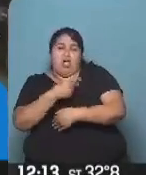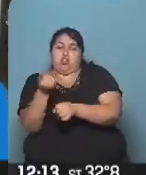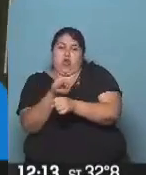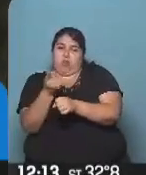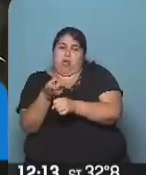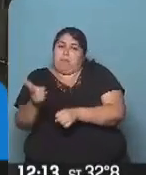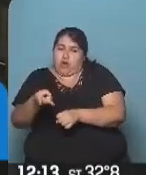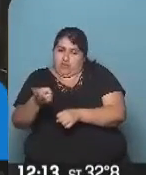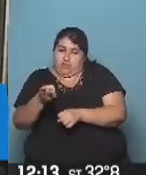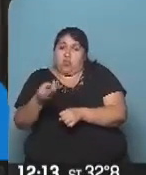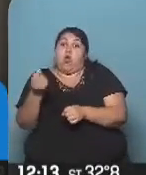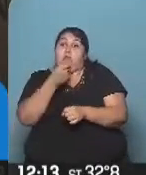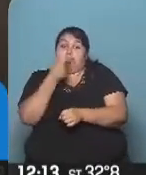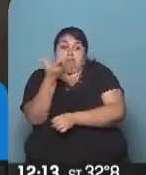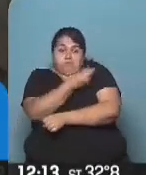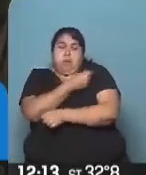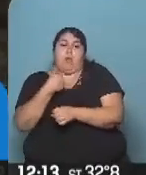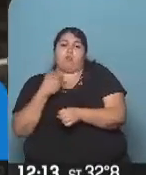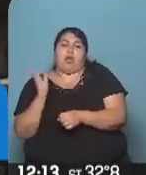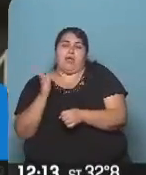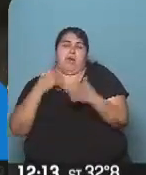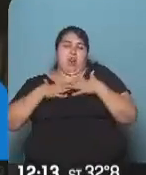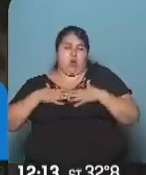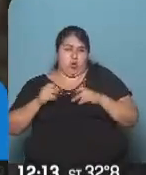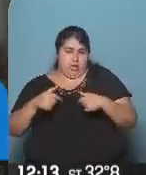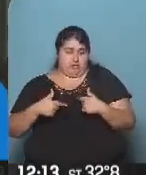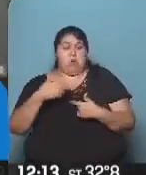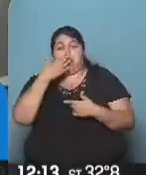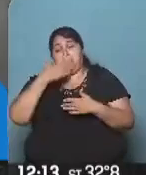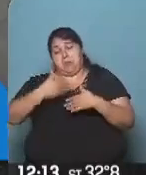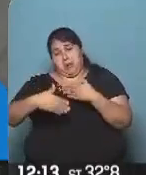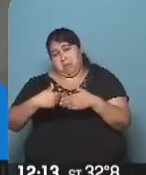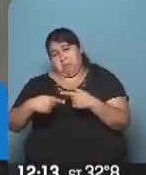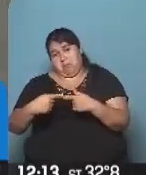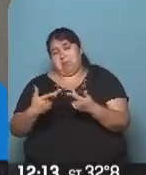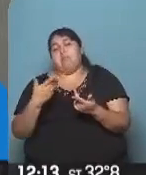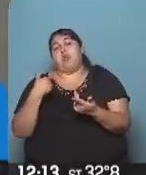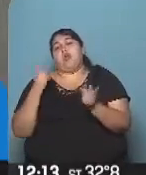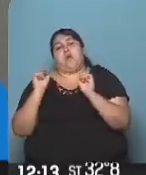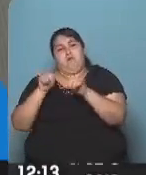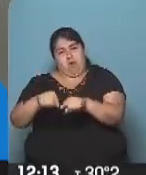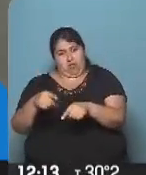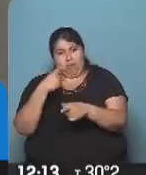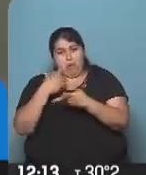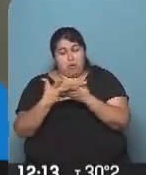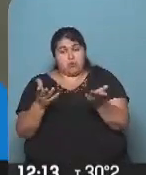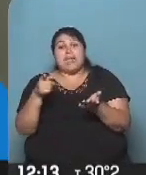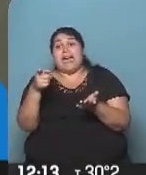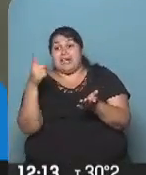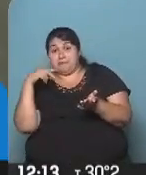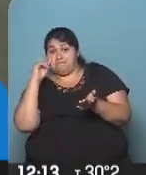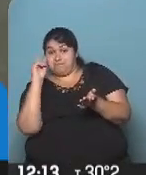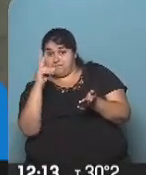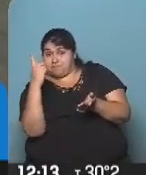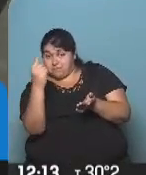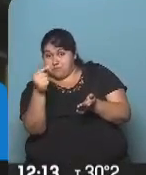de la dosis pueden ser muy perjudiciales. En minutos nada más regresamos. Bueno, a ver si ustedes ven, aquí está el muchacho que es